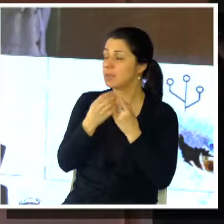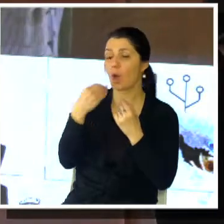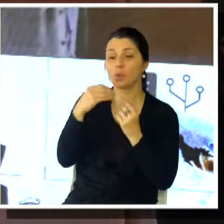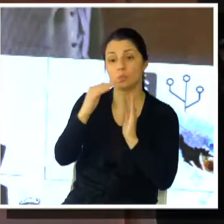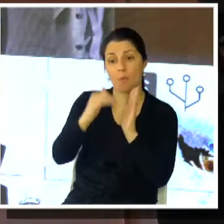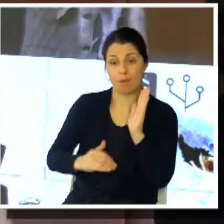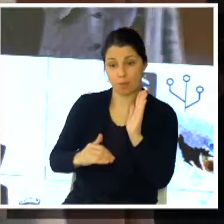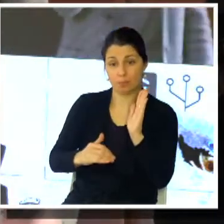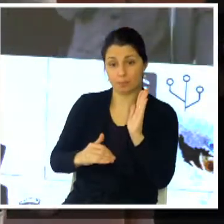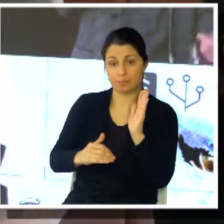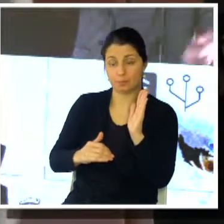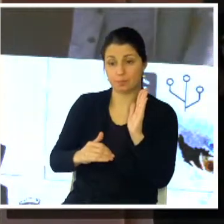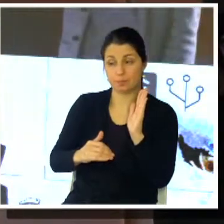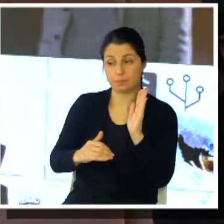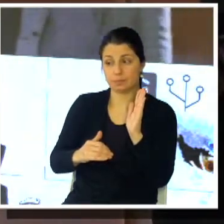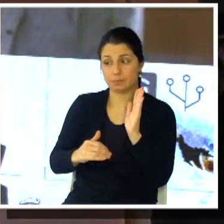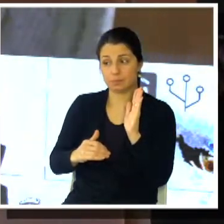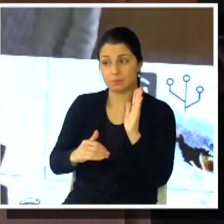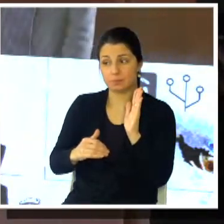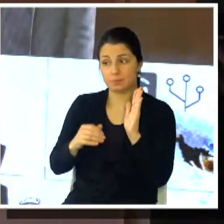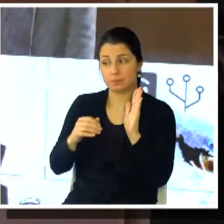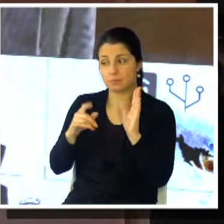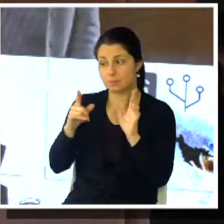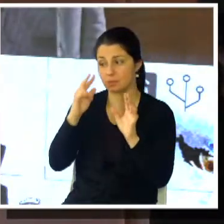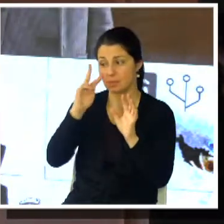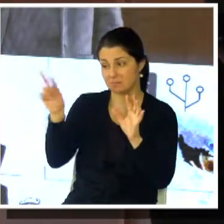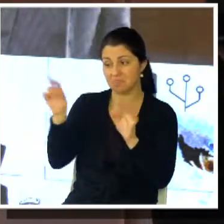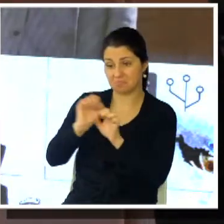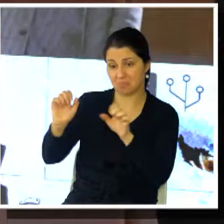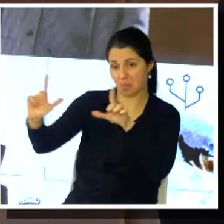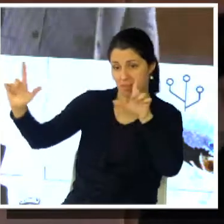consumo. Bueno, medio lo que pueden ver ahí.